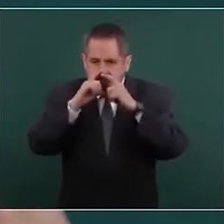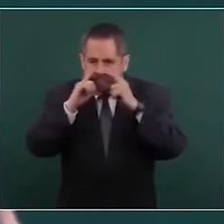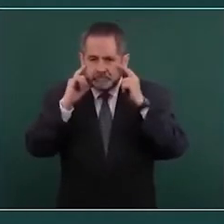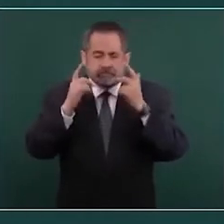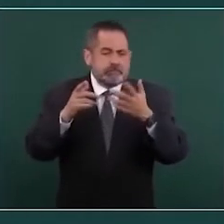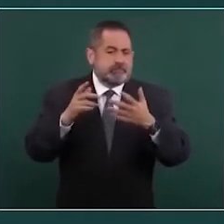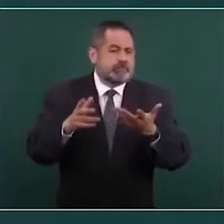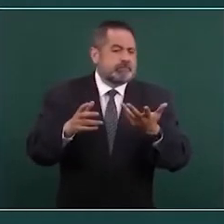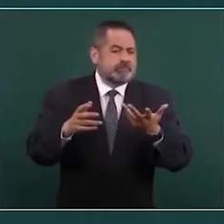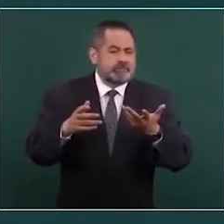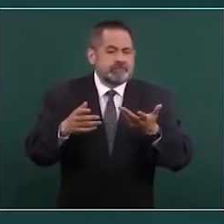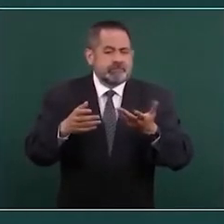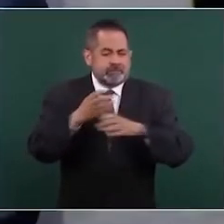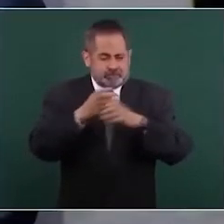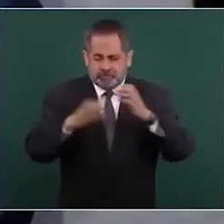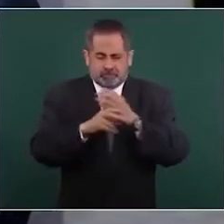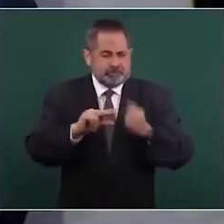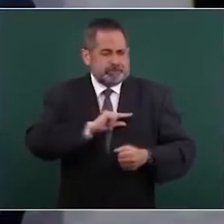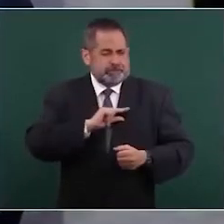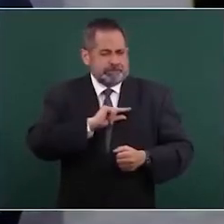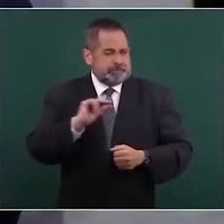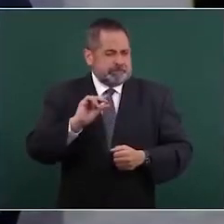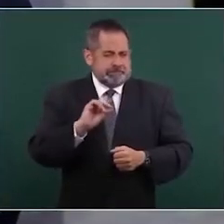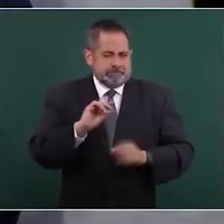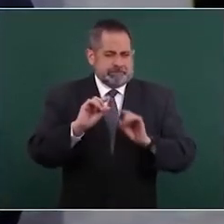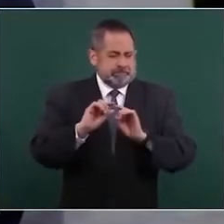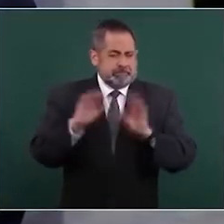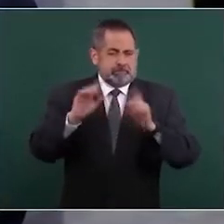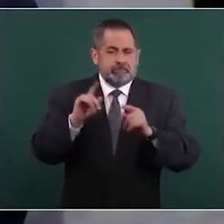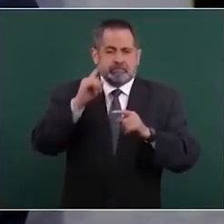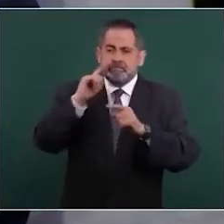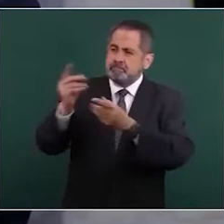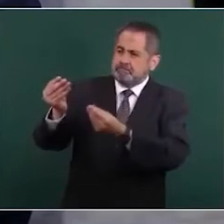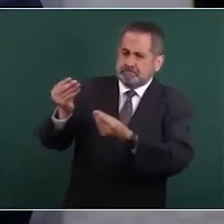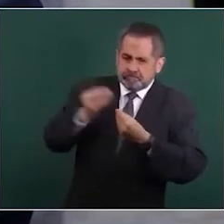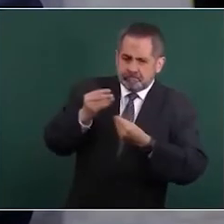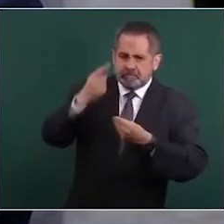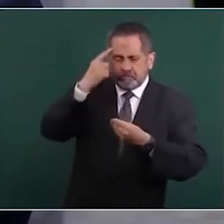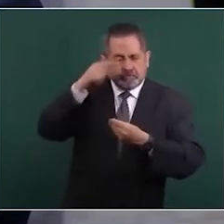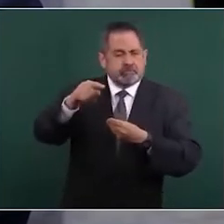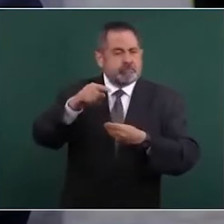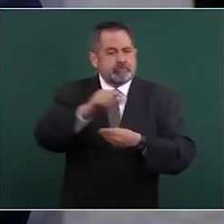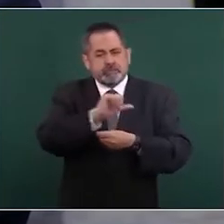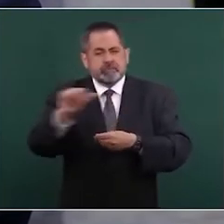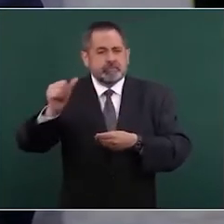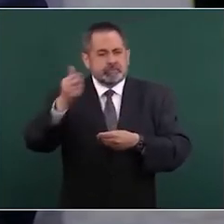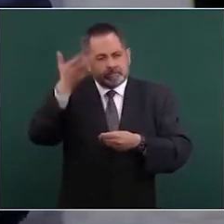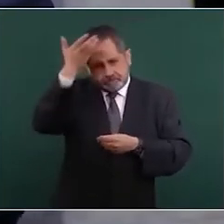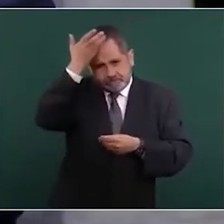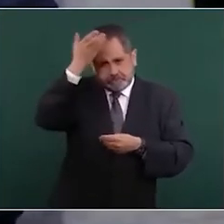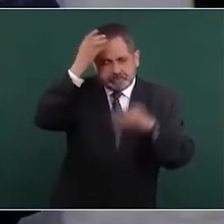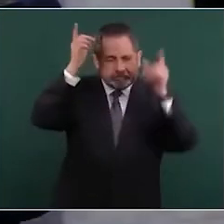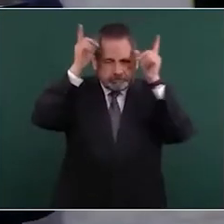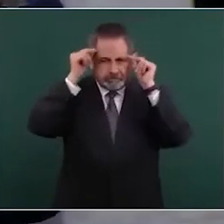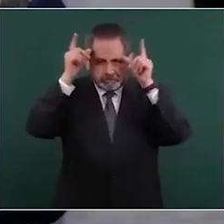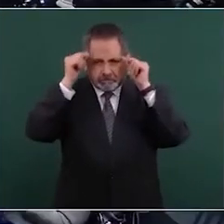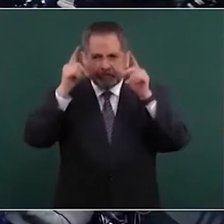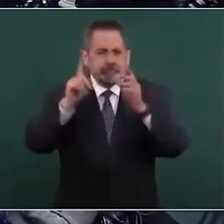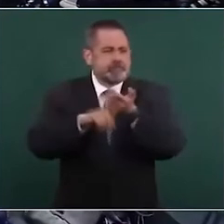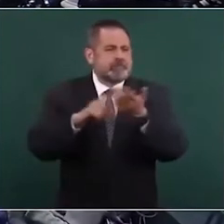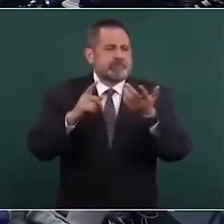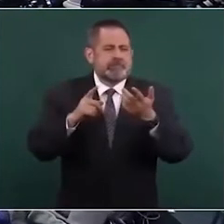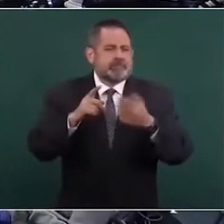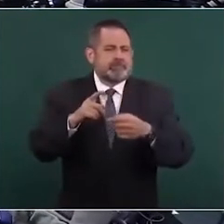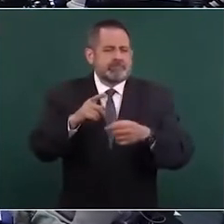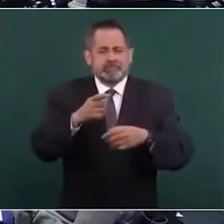cubrebocas y equipo especial para médicos, para enfermeras. Pues no